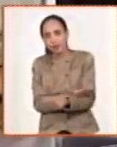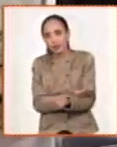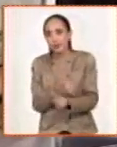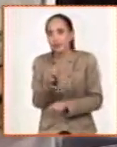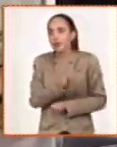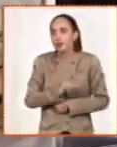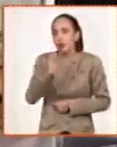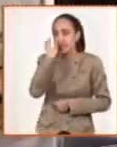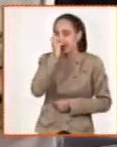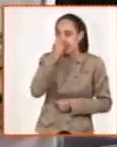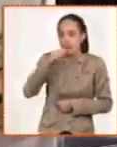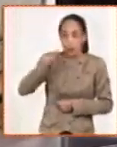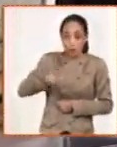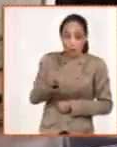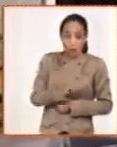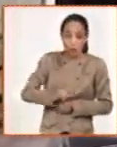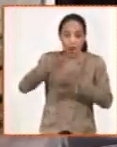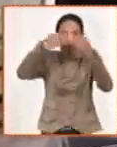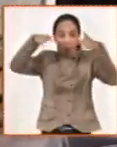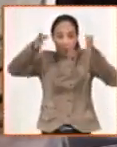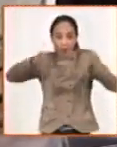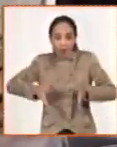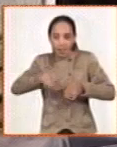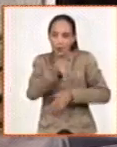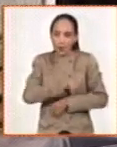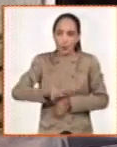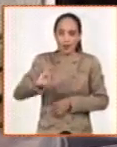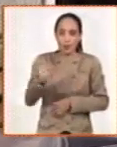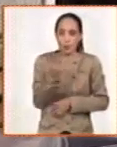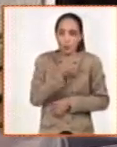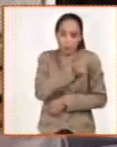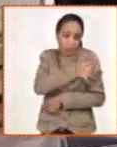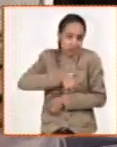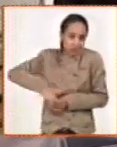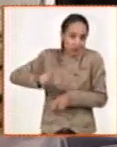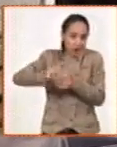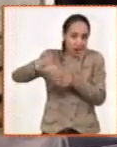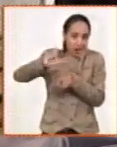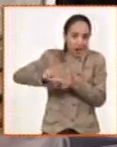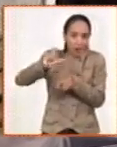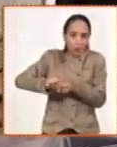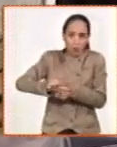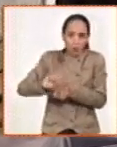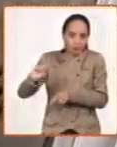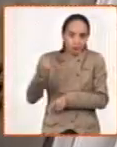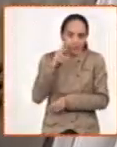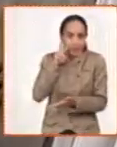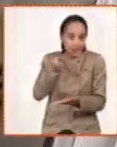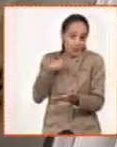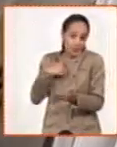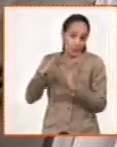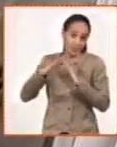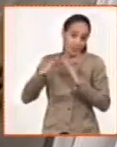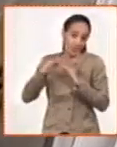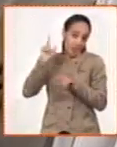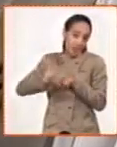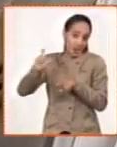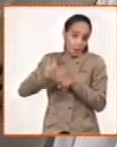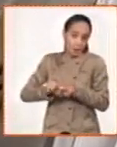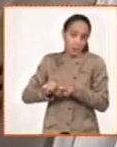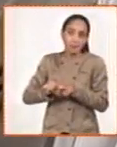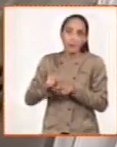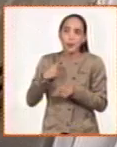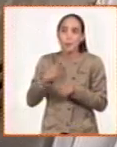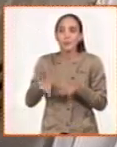carpa, que era lo único que pasaba por aquel pueblo remoto, por aquel campo remoto donde yo vivía. Me quedaba con los deseos